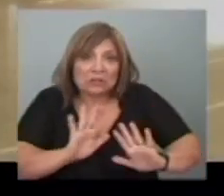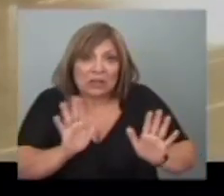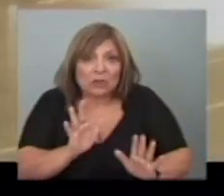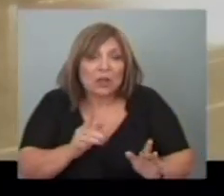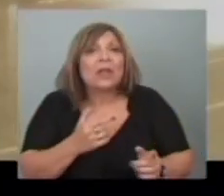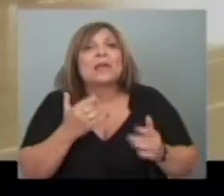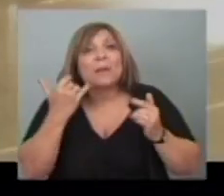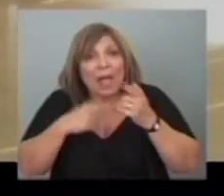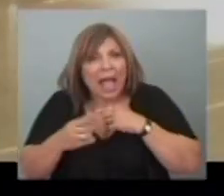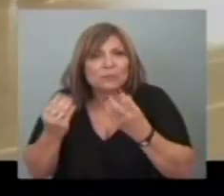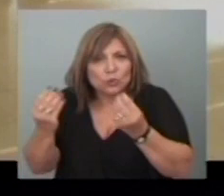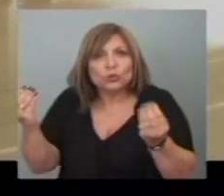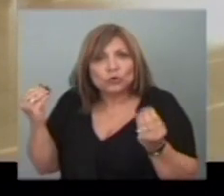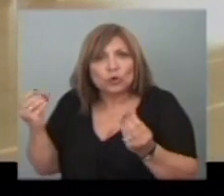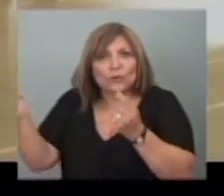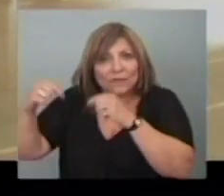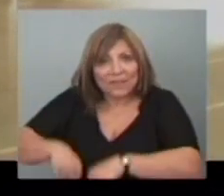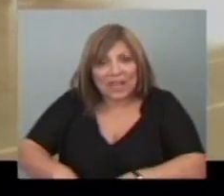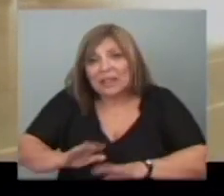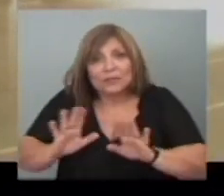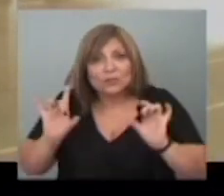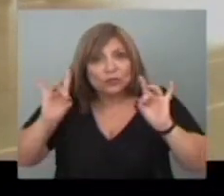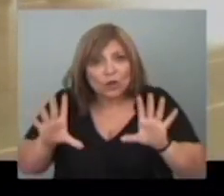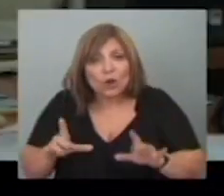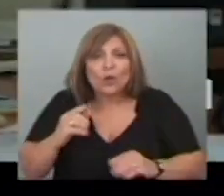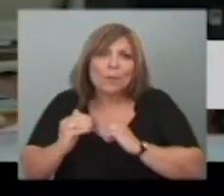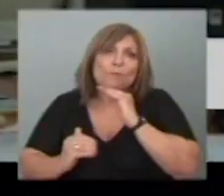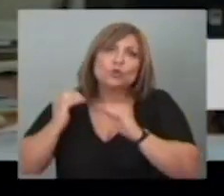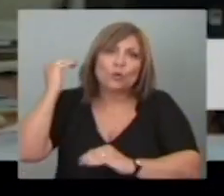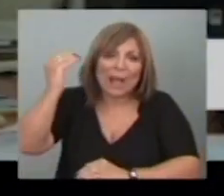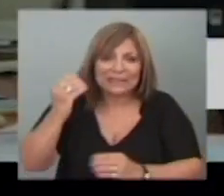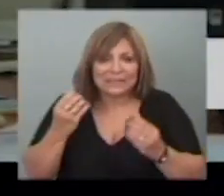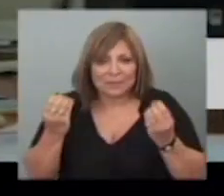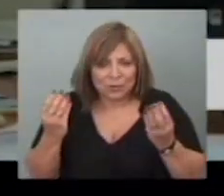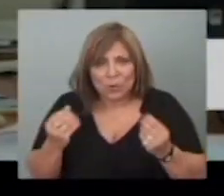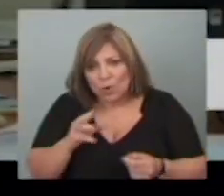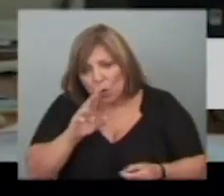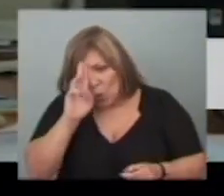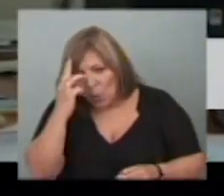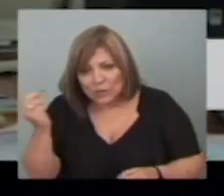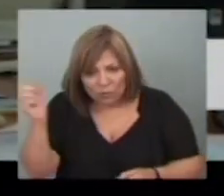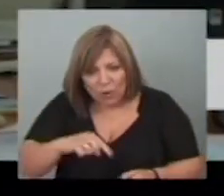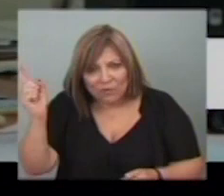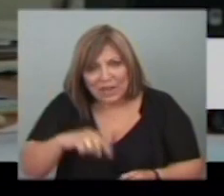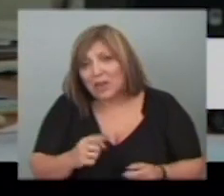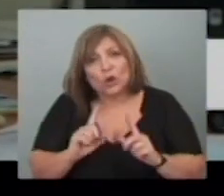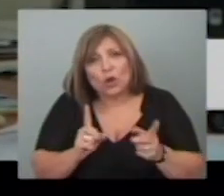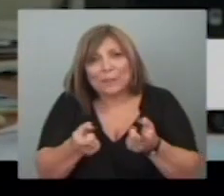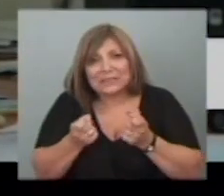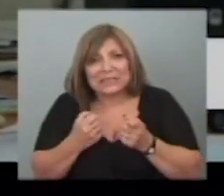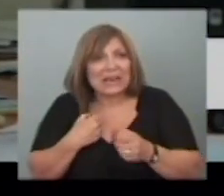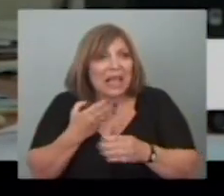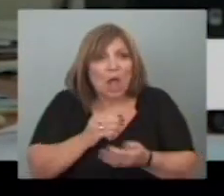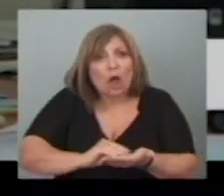esa dependencia, por lo que la cifra de los retornados es superior. Hay muchos uruguayos que regresan y no tienen la necesidad de pasar por